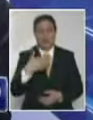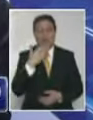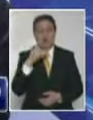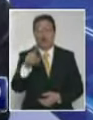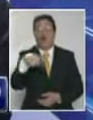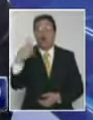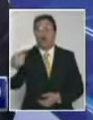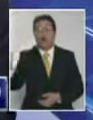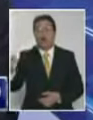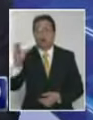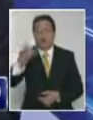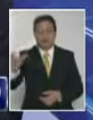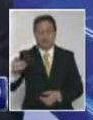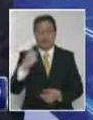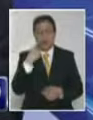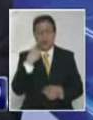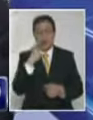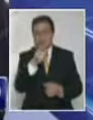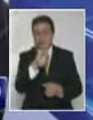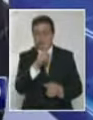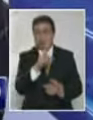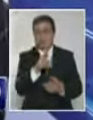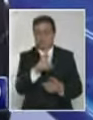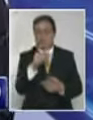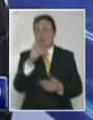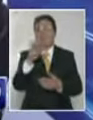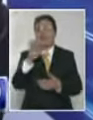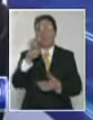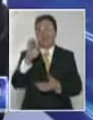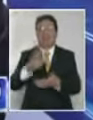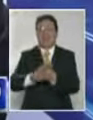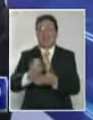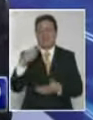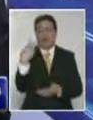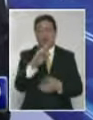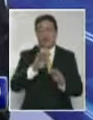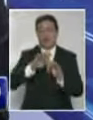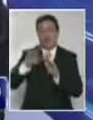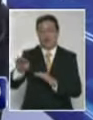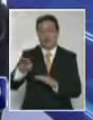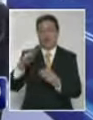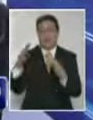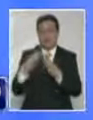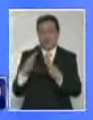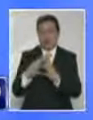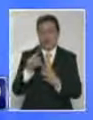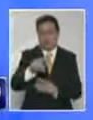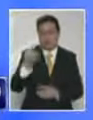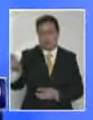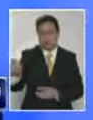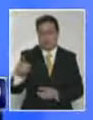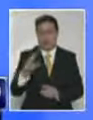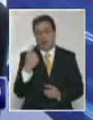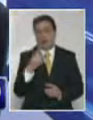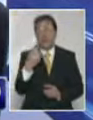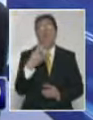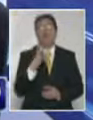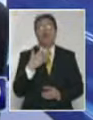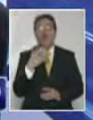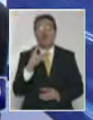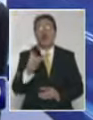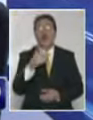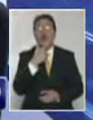colegas que en su momento fueron identificados con medios de derecha. ¿Por qué cree usted que hoy día están no quieren